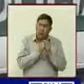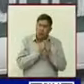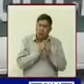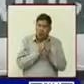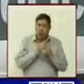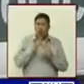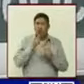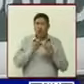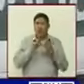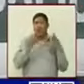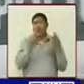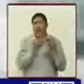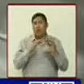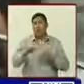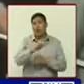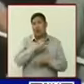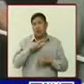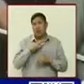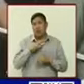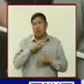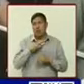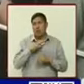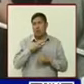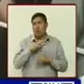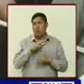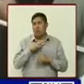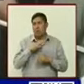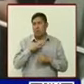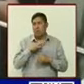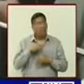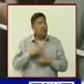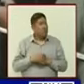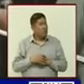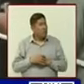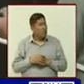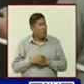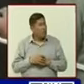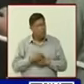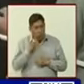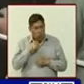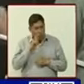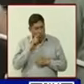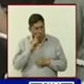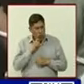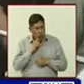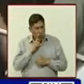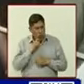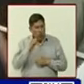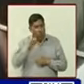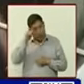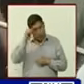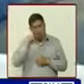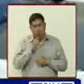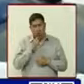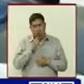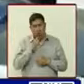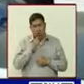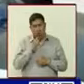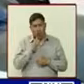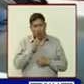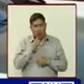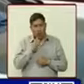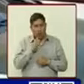entornos familiares de las víctimas. Cuando los mismos refirieron que el sindicado había abusado sexualmente de la víctima, la misma con